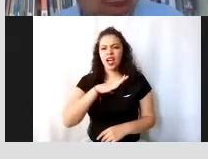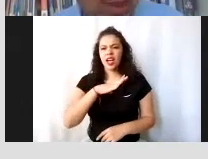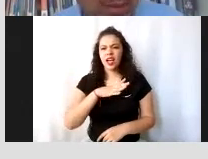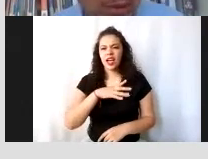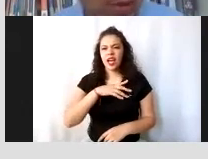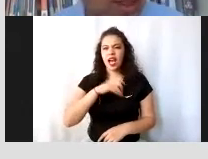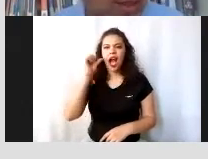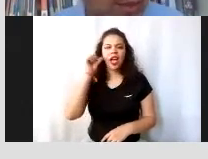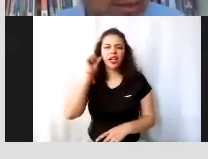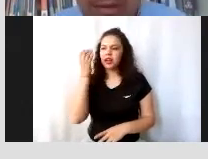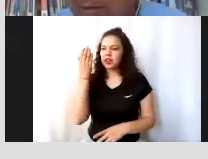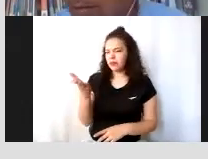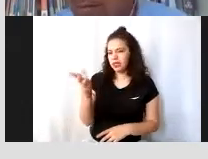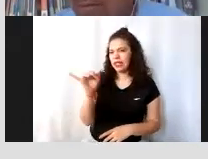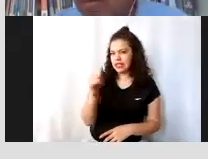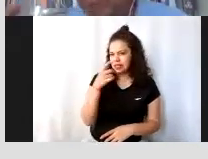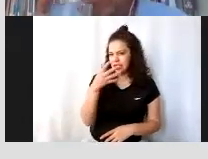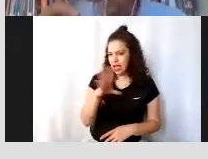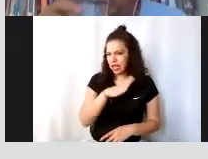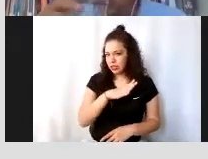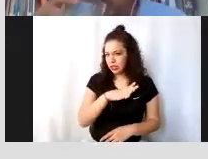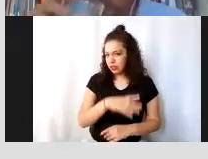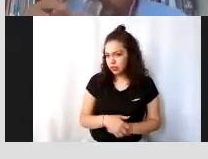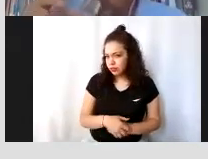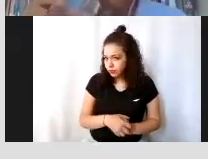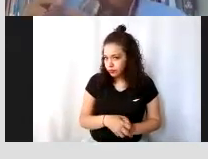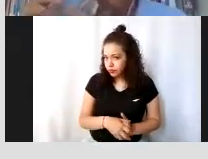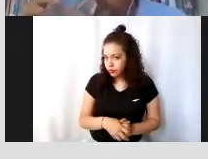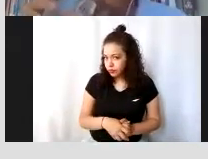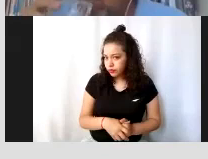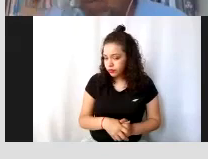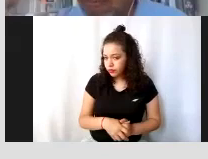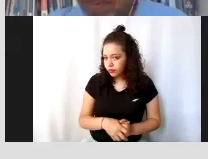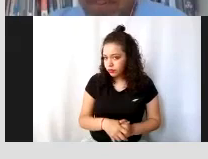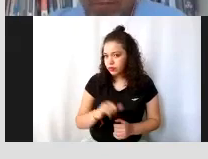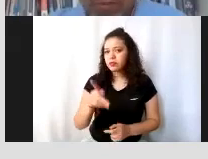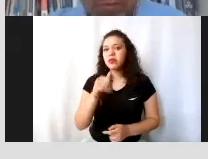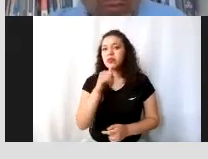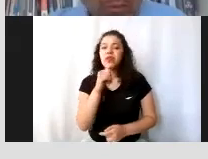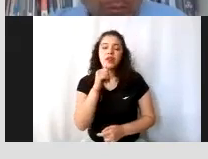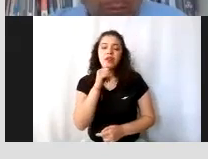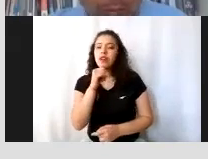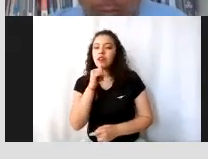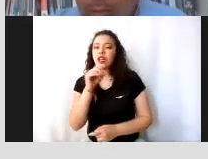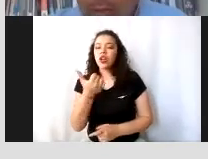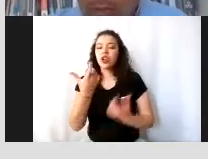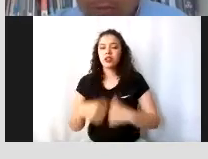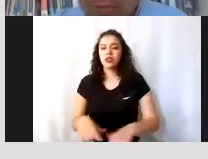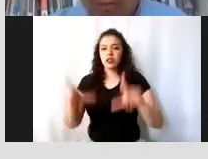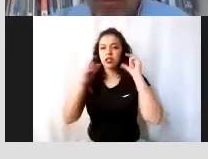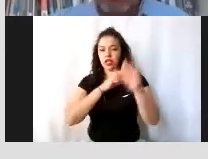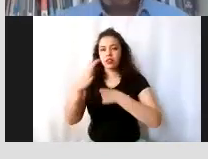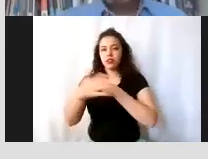que lo tuvieran a la mano. ¿Sí lo tienen a la mano? Sí, pero aún no se ve la pantalla de la otra pantalla con el aviso de privacidad.